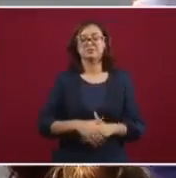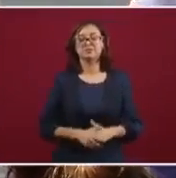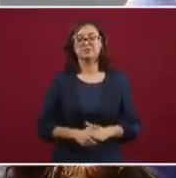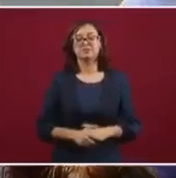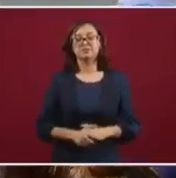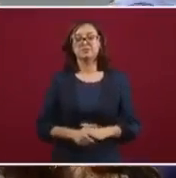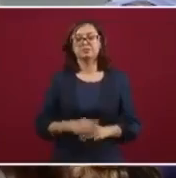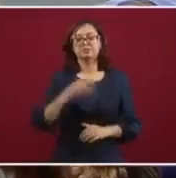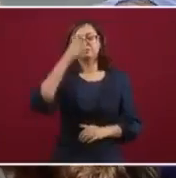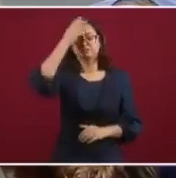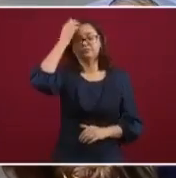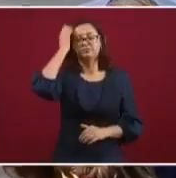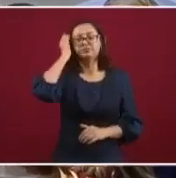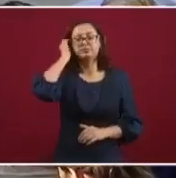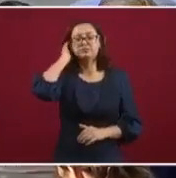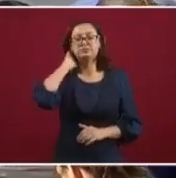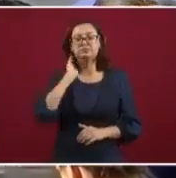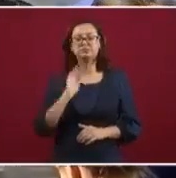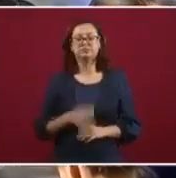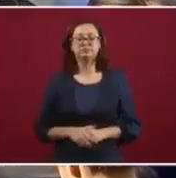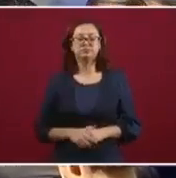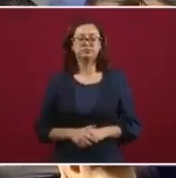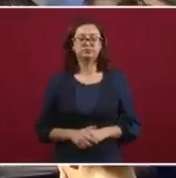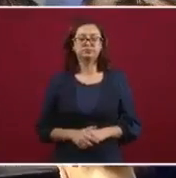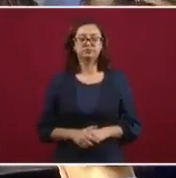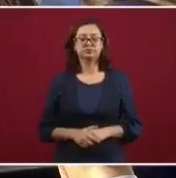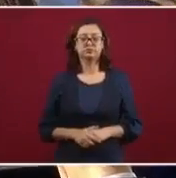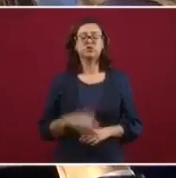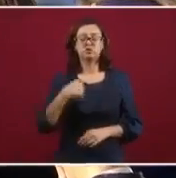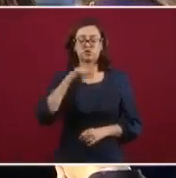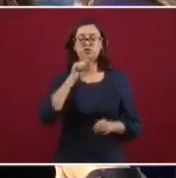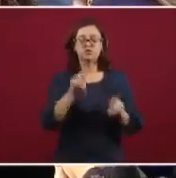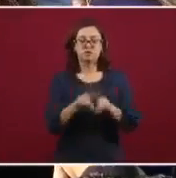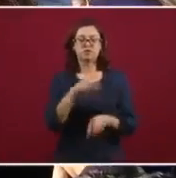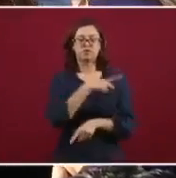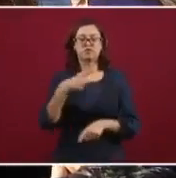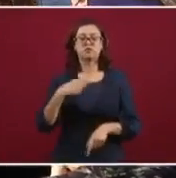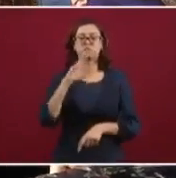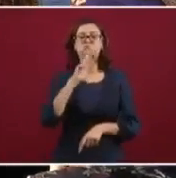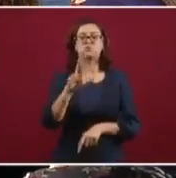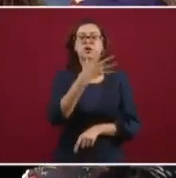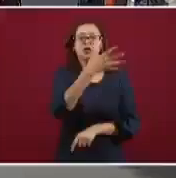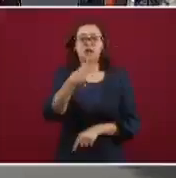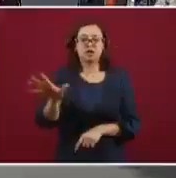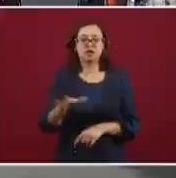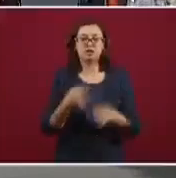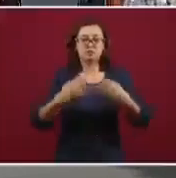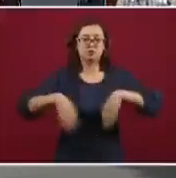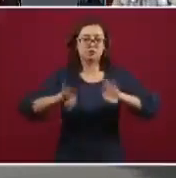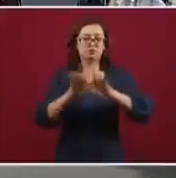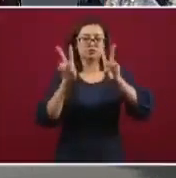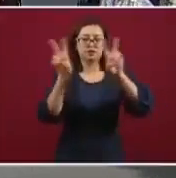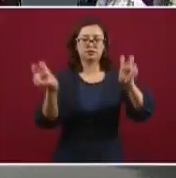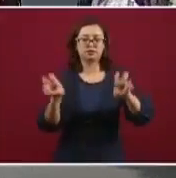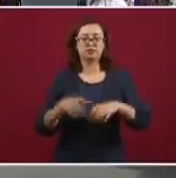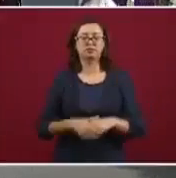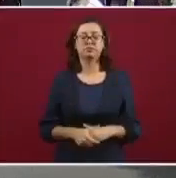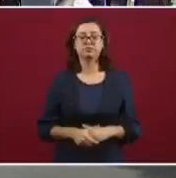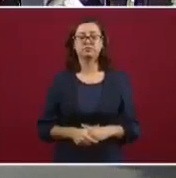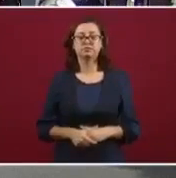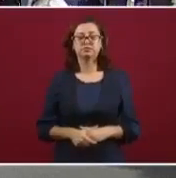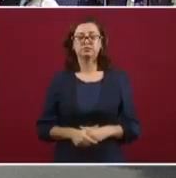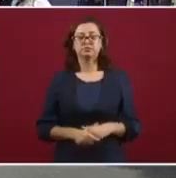Sí, yo te contesto también en lo general porque esto es muy importante. Miren, Nosotros